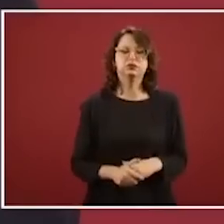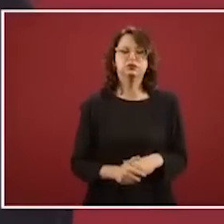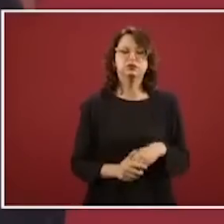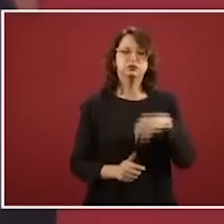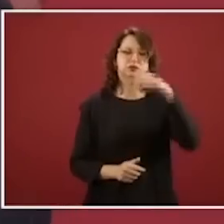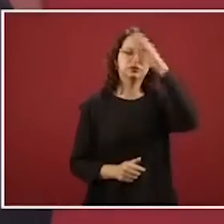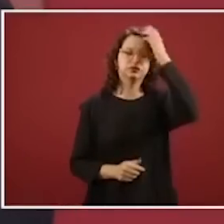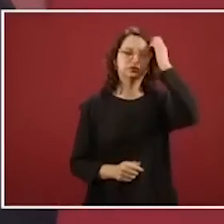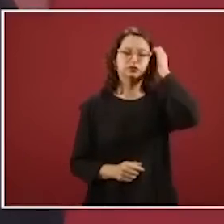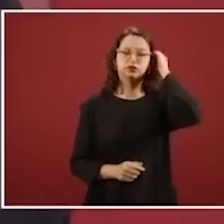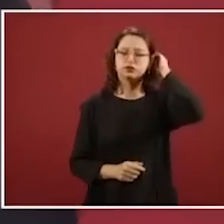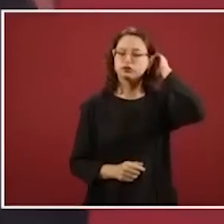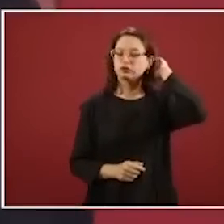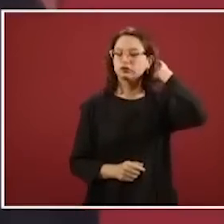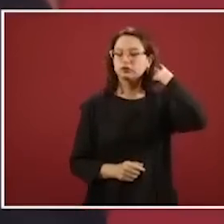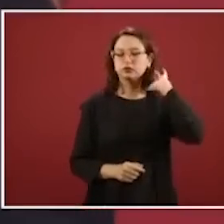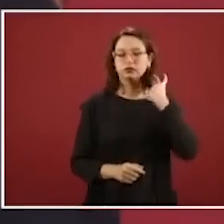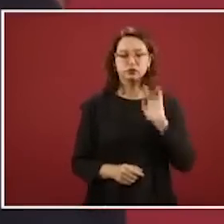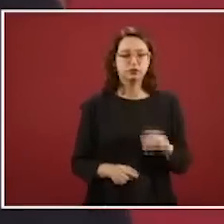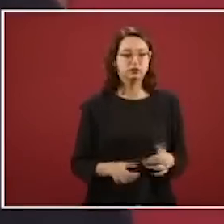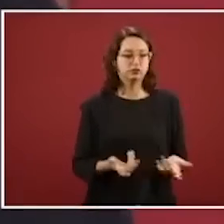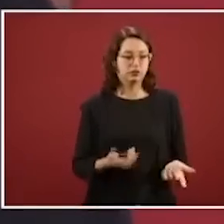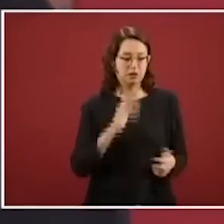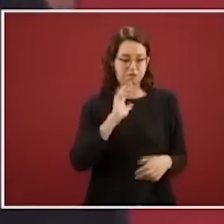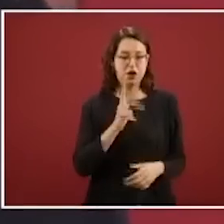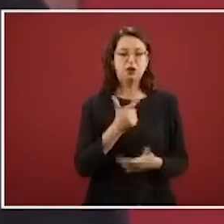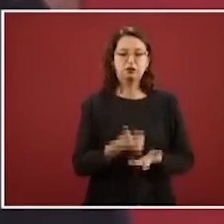y también que cooperen